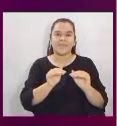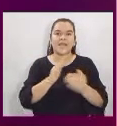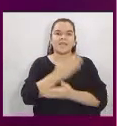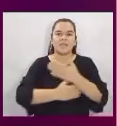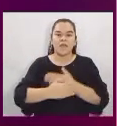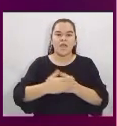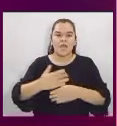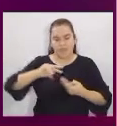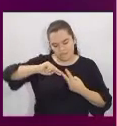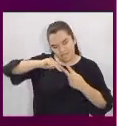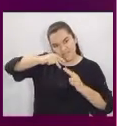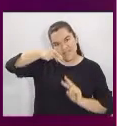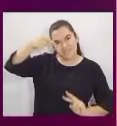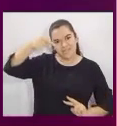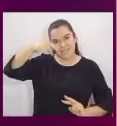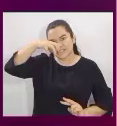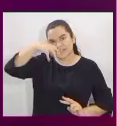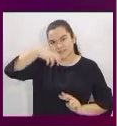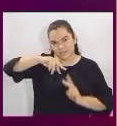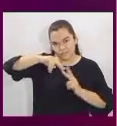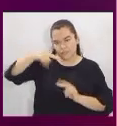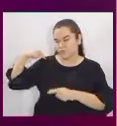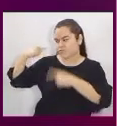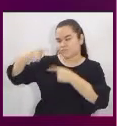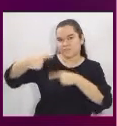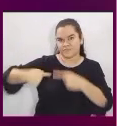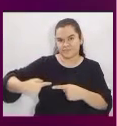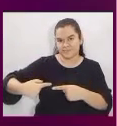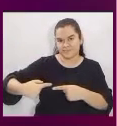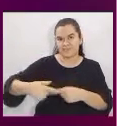características, pudo definir que la ataxia era genética.